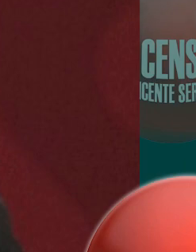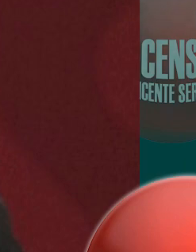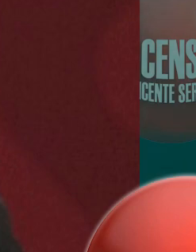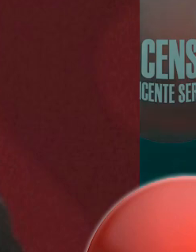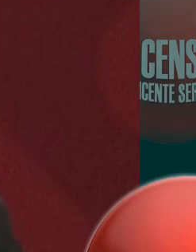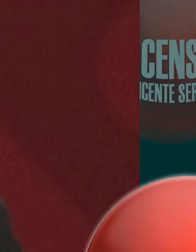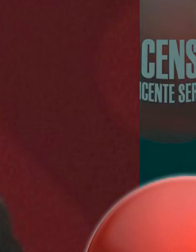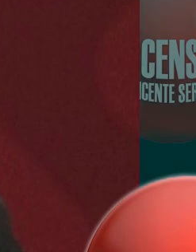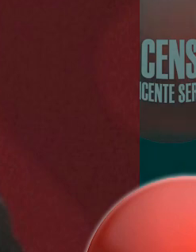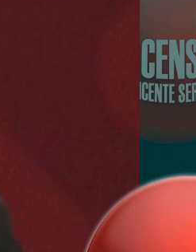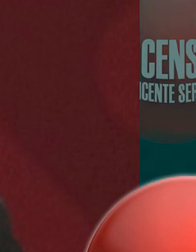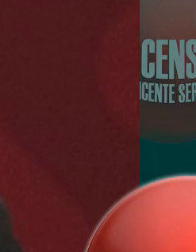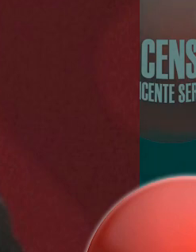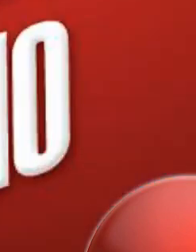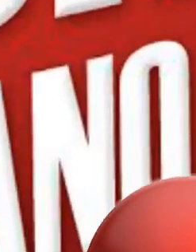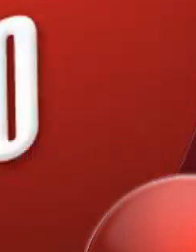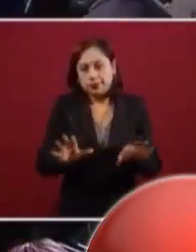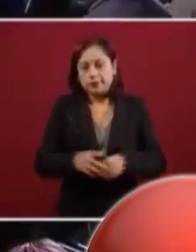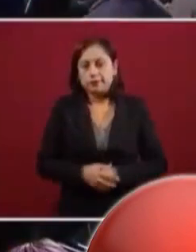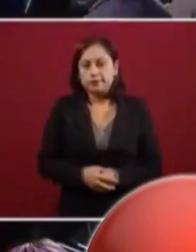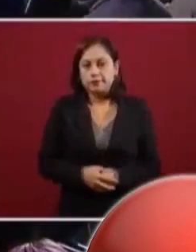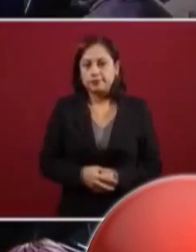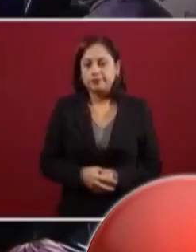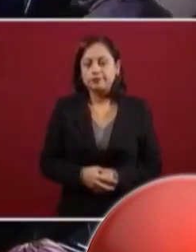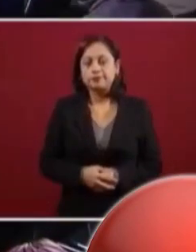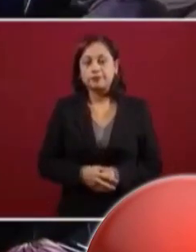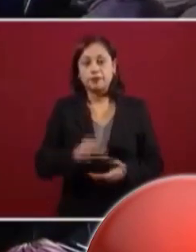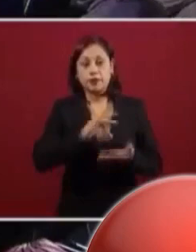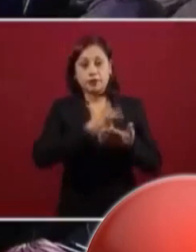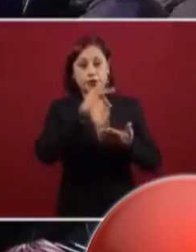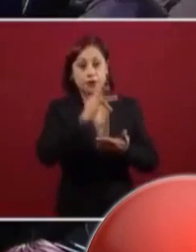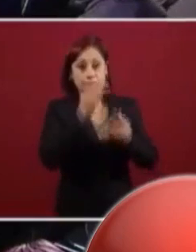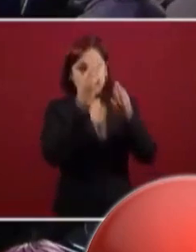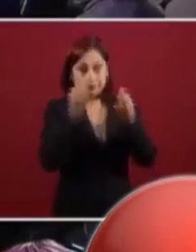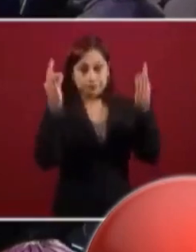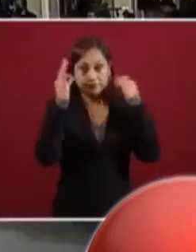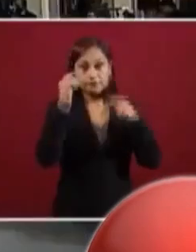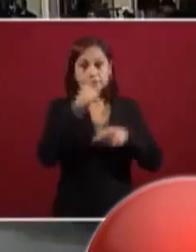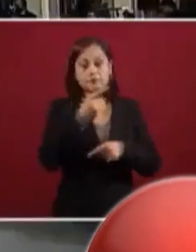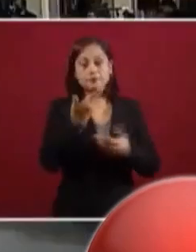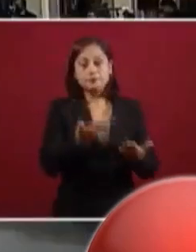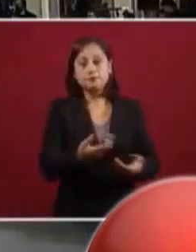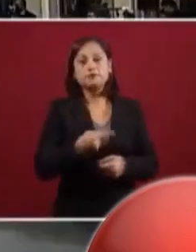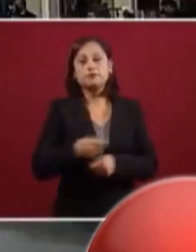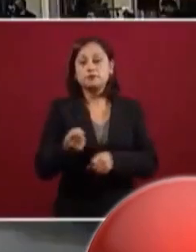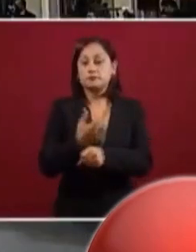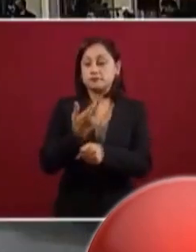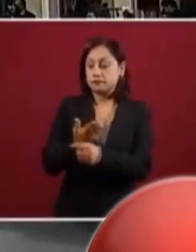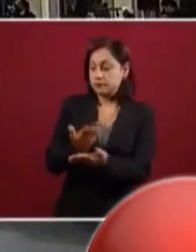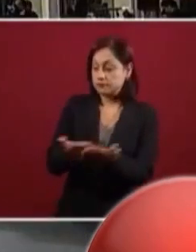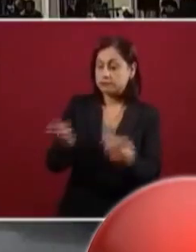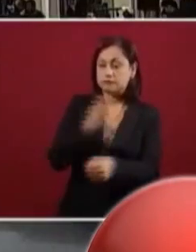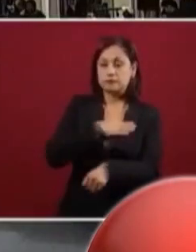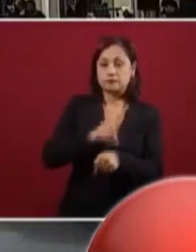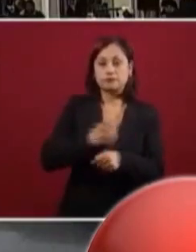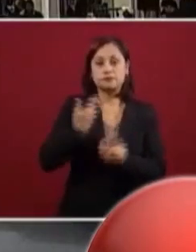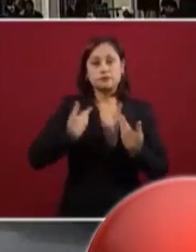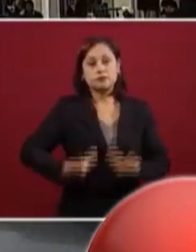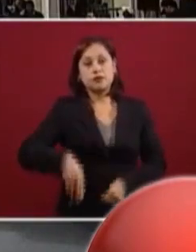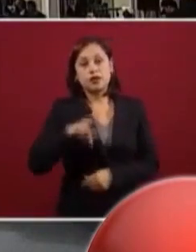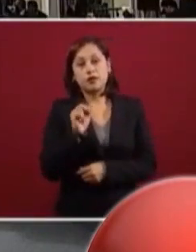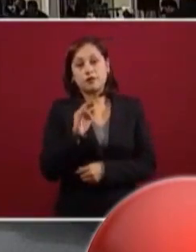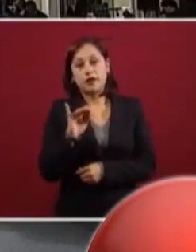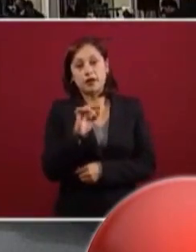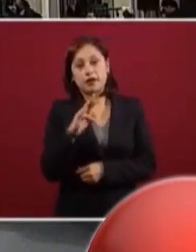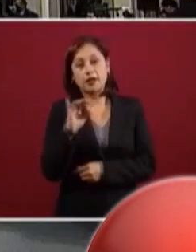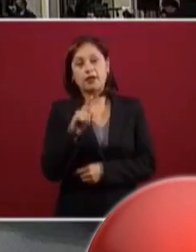Ve y escuche. Muchas gracias, canciller. Presidente, canciller, secretarios, muy buenos días. Rafael Herrera, corresponsal de Sin